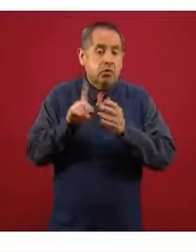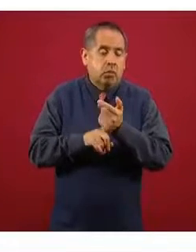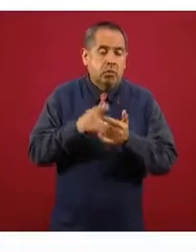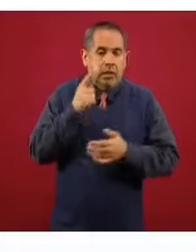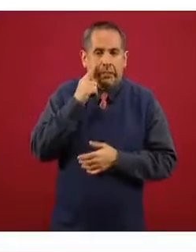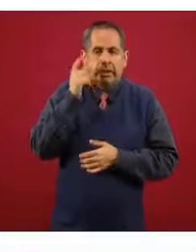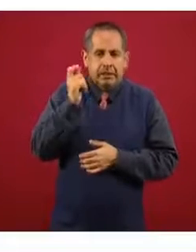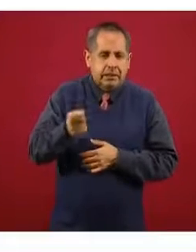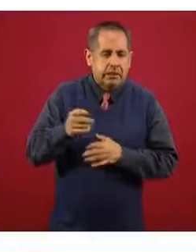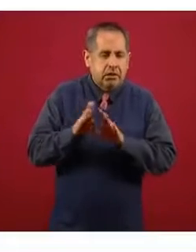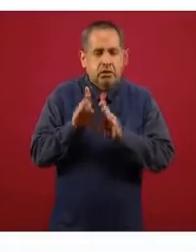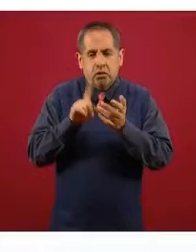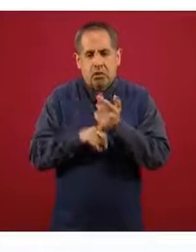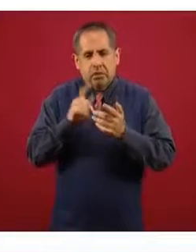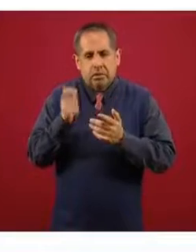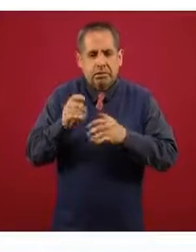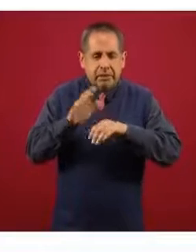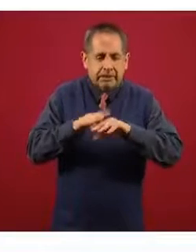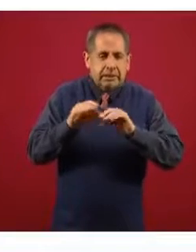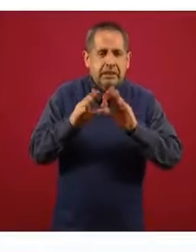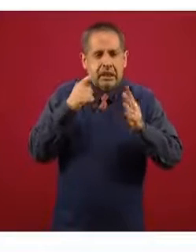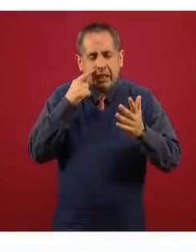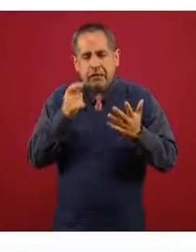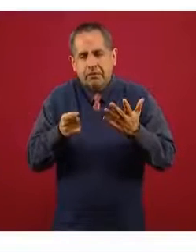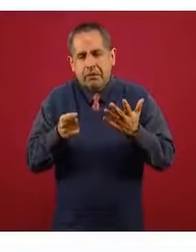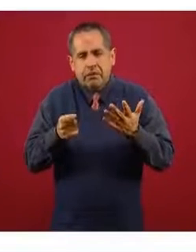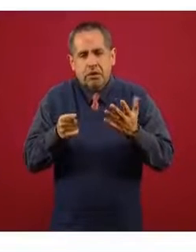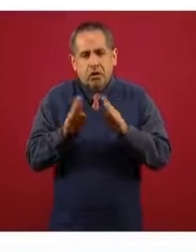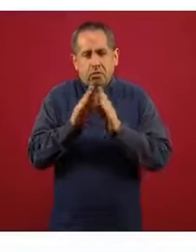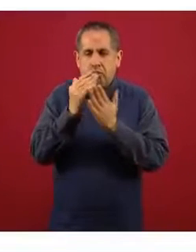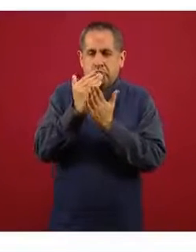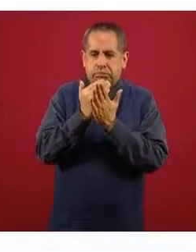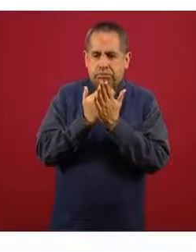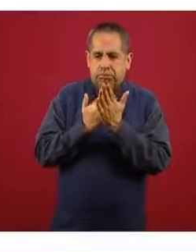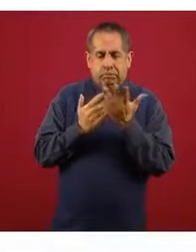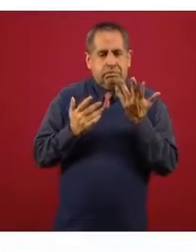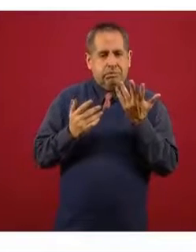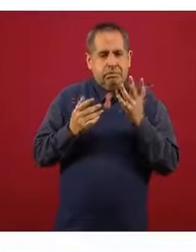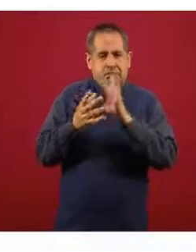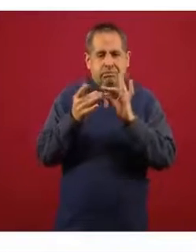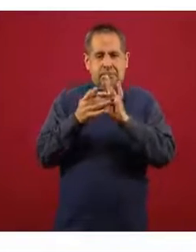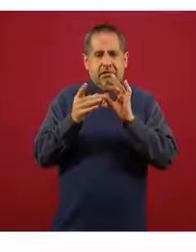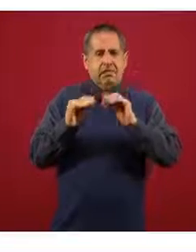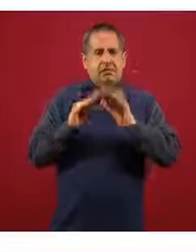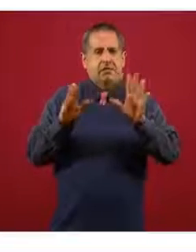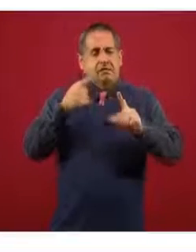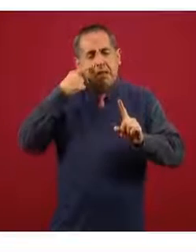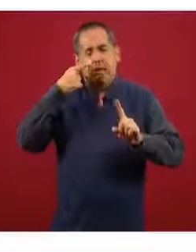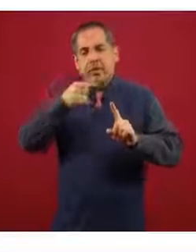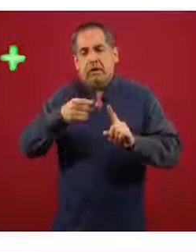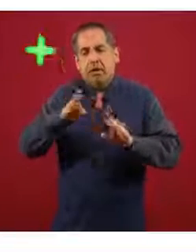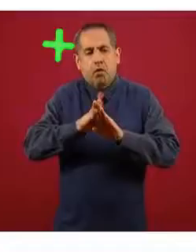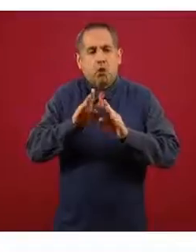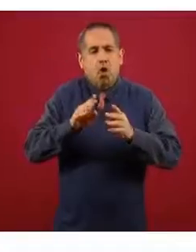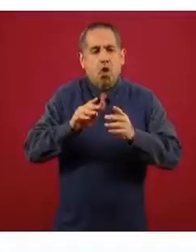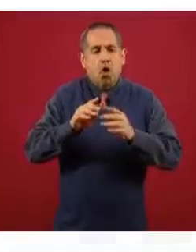la tendencia también es claramente descendente, lo que nos sigue hablando de que continuamos en esta